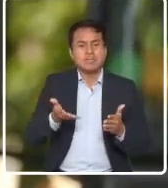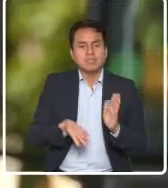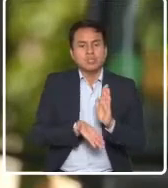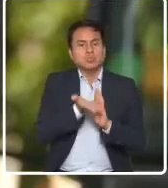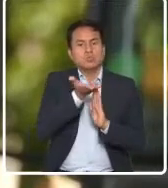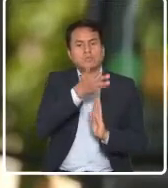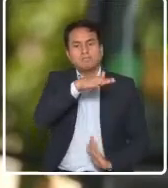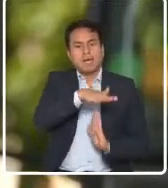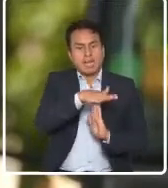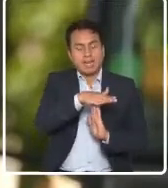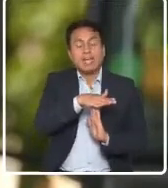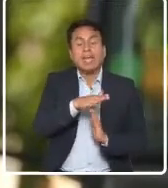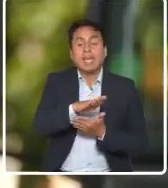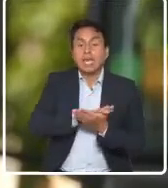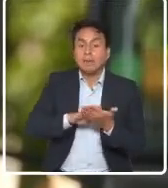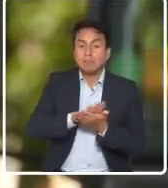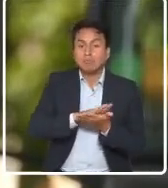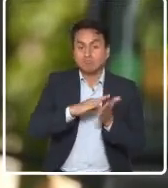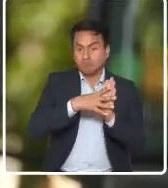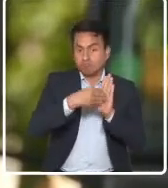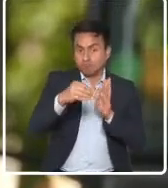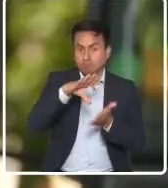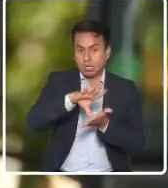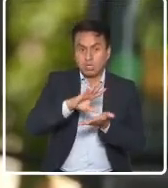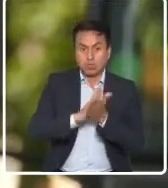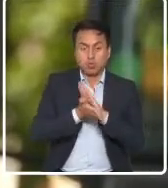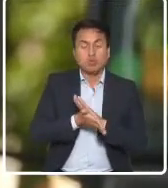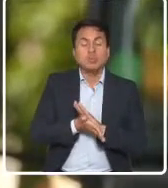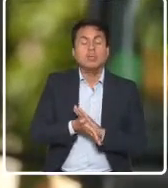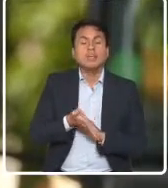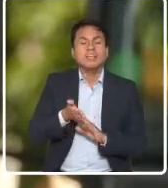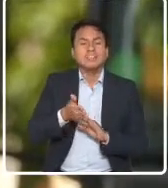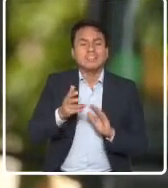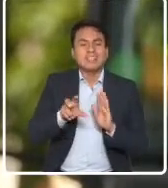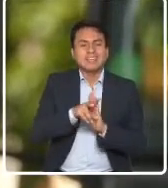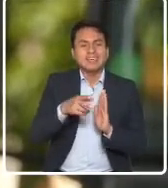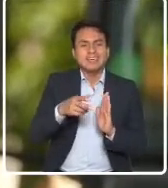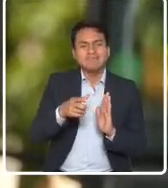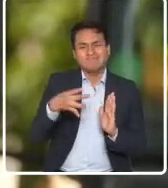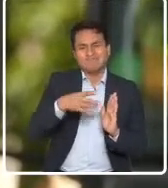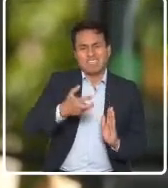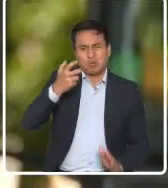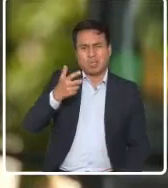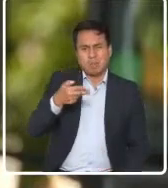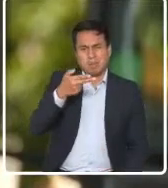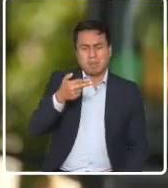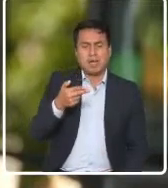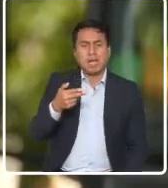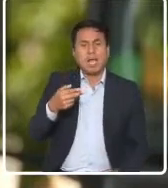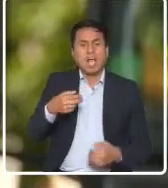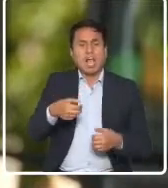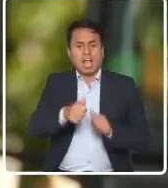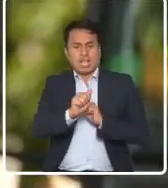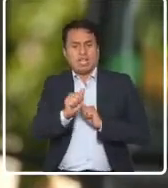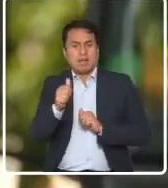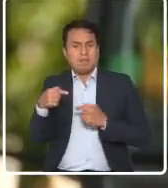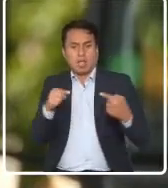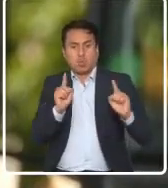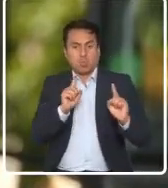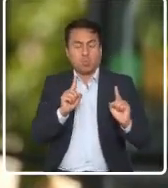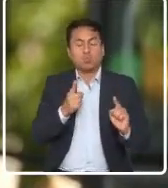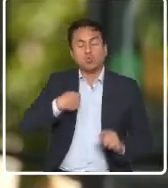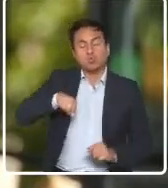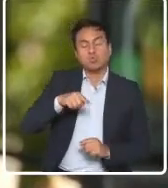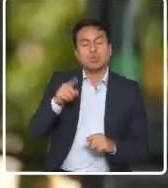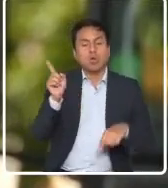alza. Y ese es un ejemplo para todo el país. La delincuencia no nos va a ganar la pelea. A la delincuencia